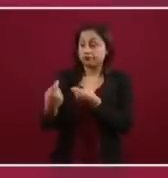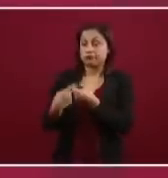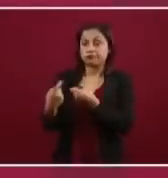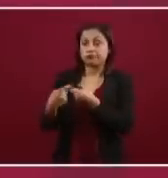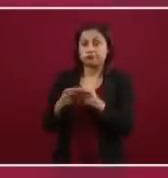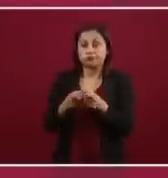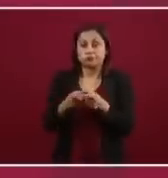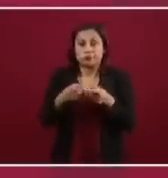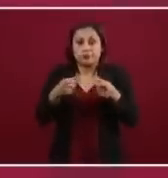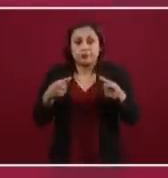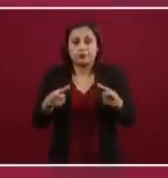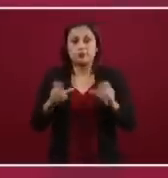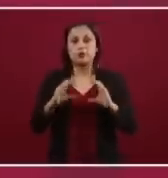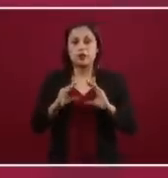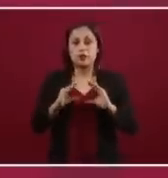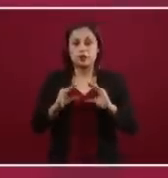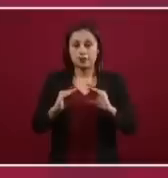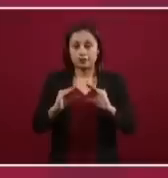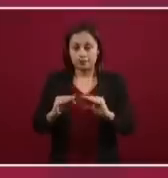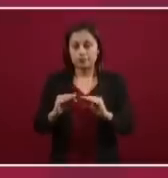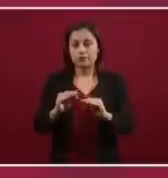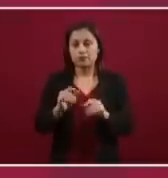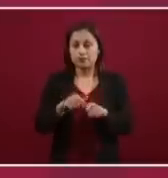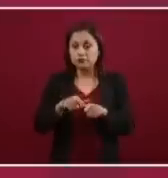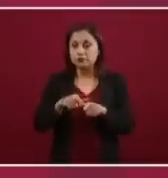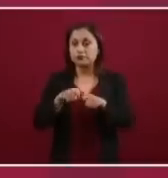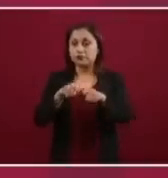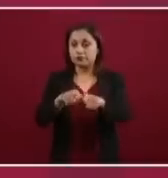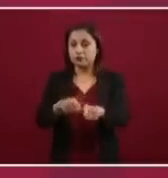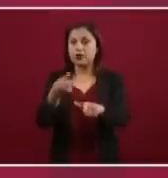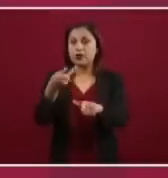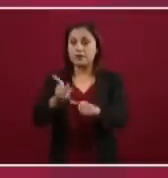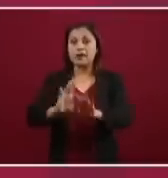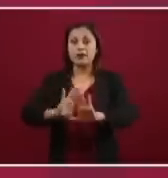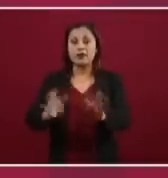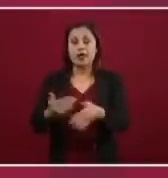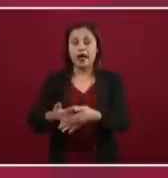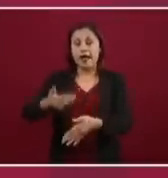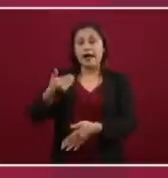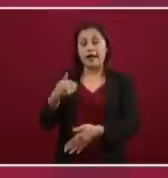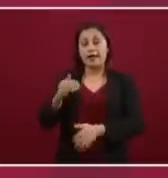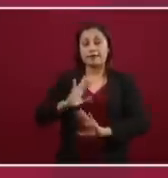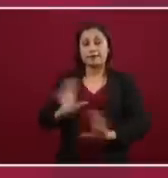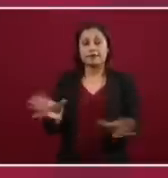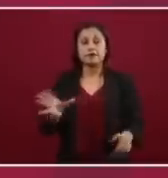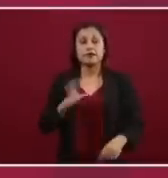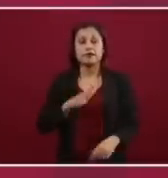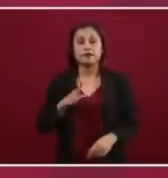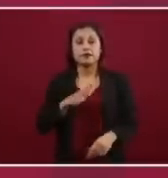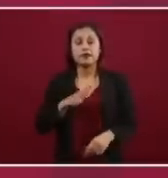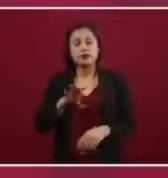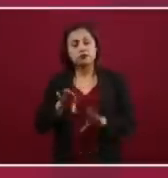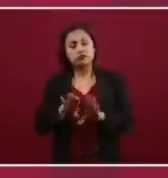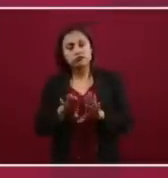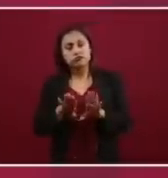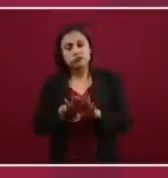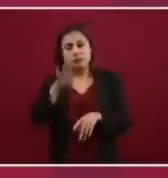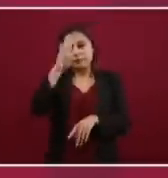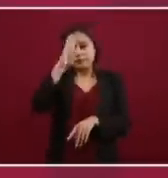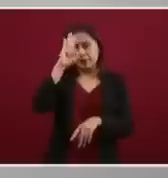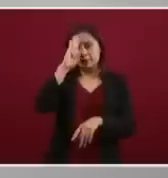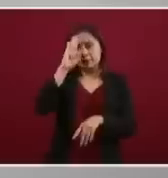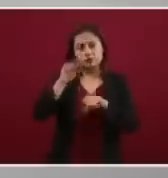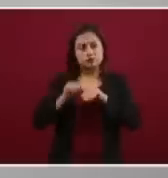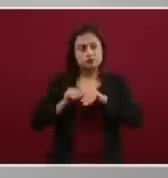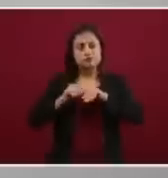ya se tienen, el criterio fue mandarlos a donde tenemos